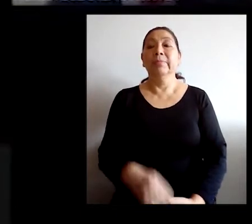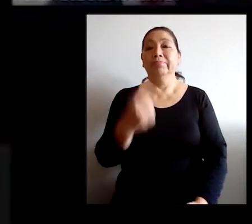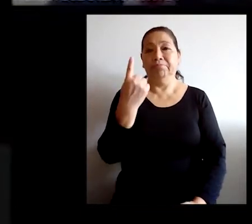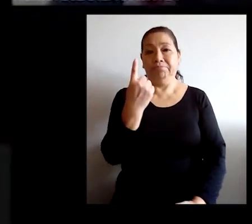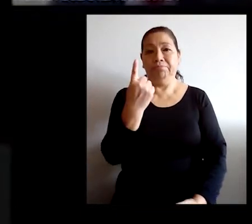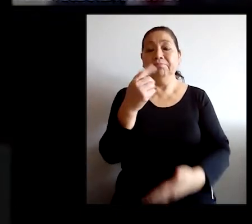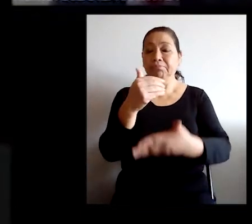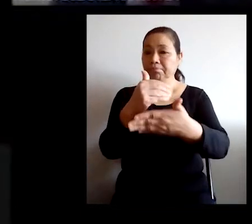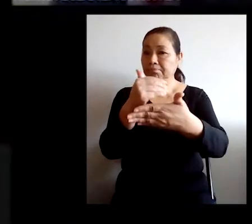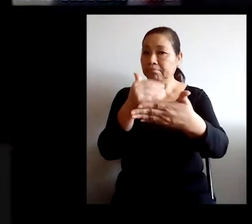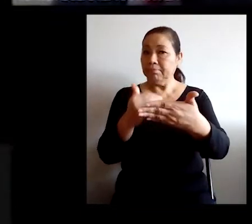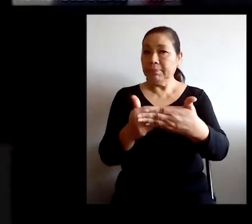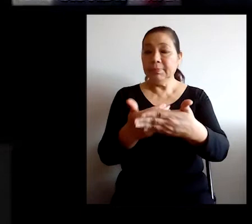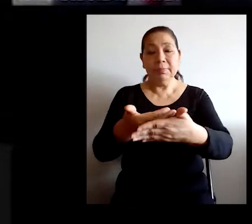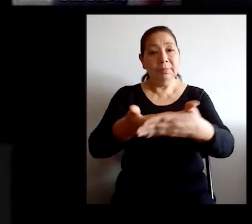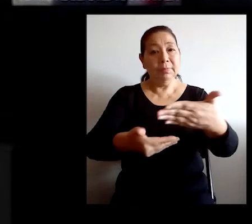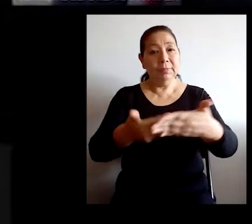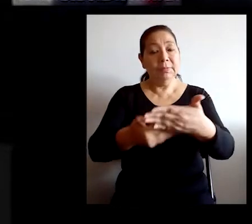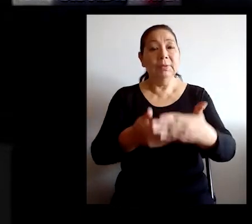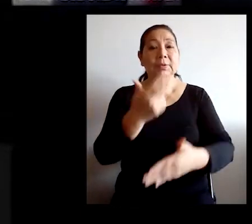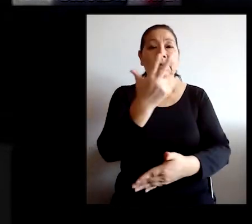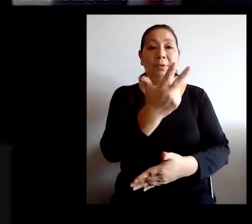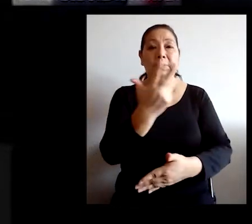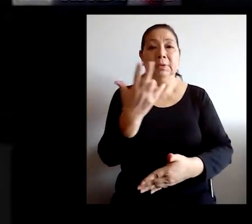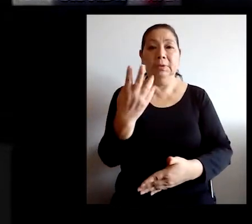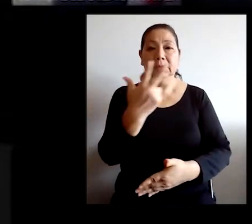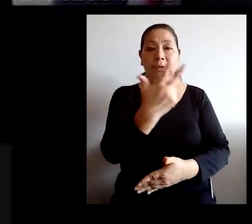Causa número 1, expediente